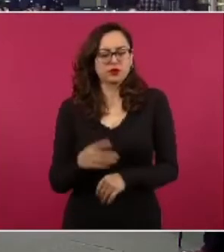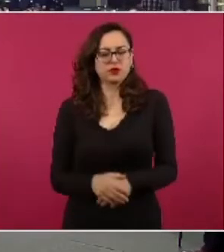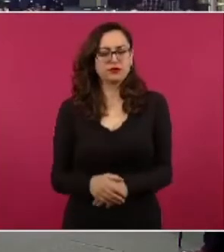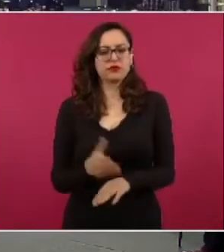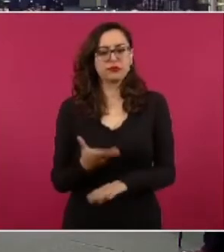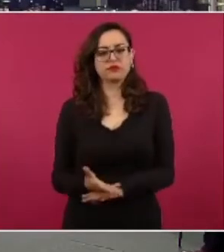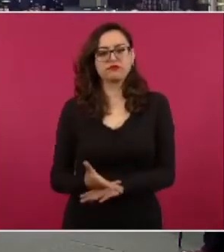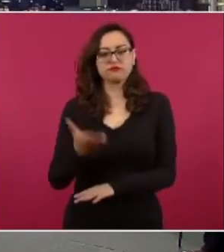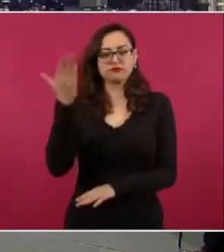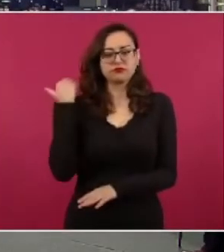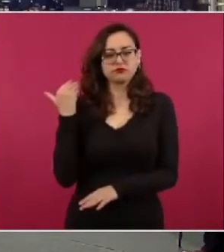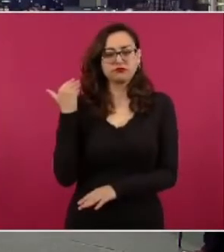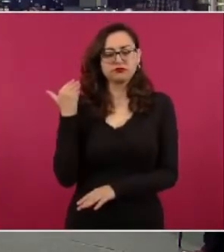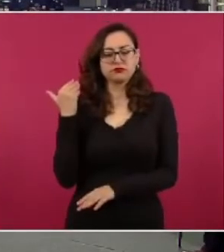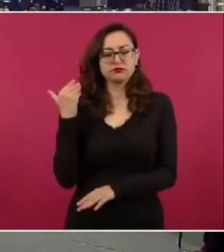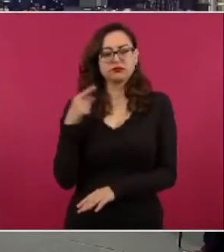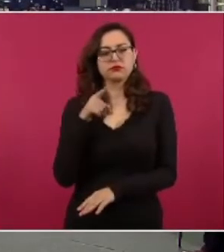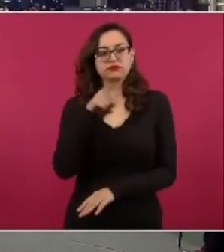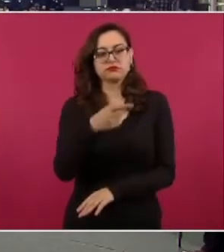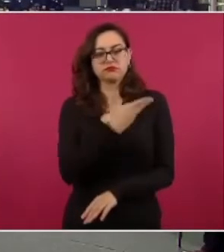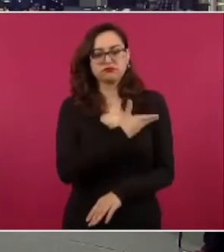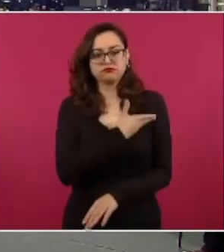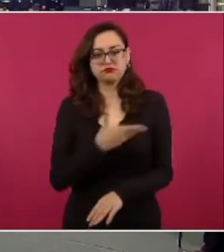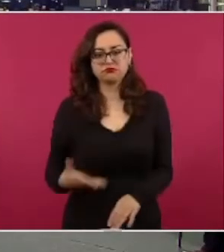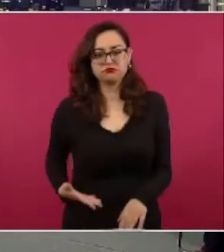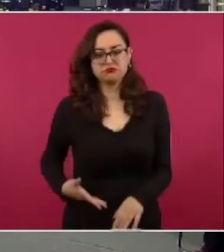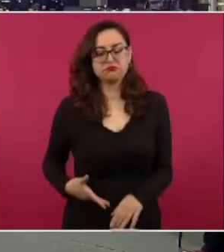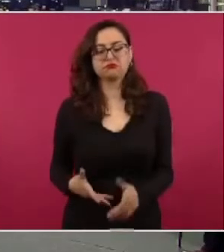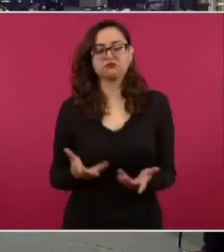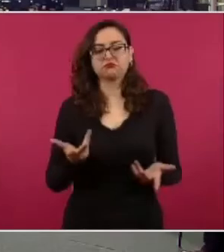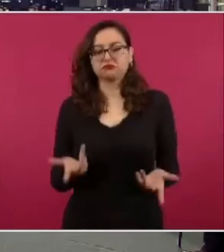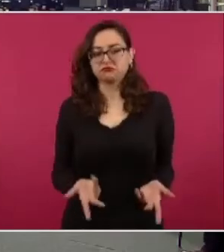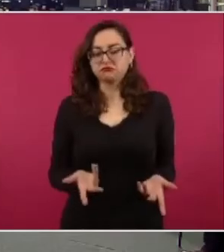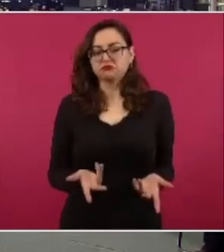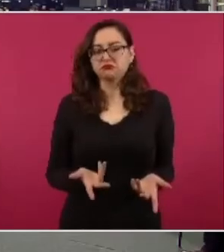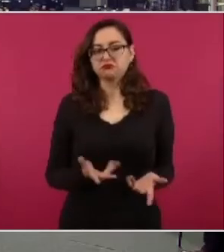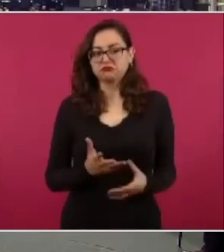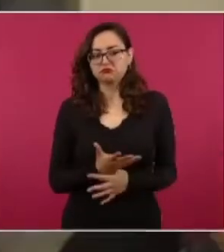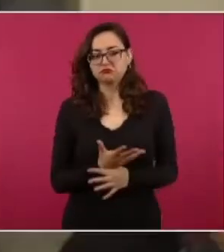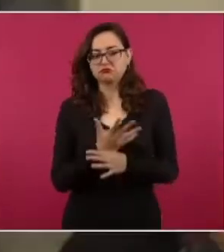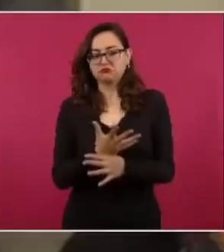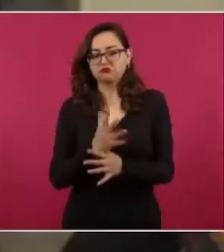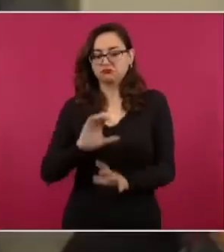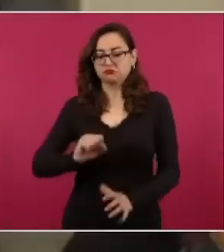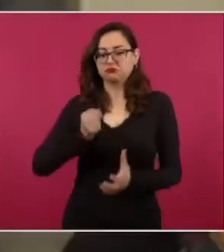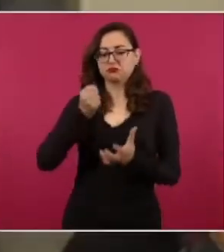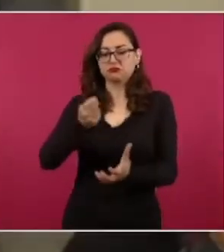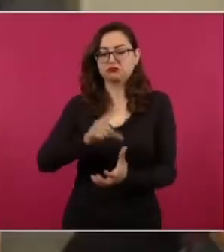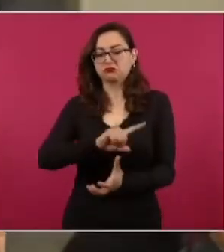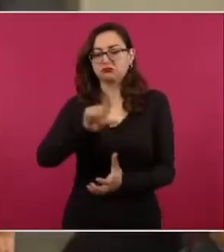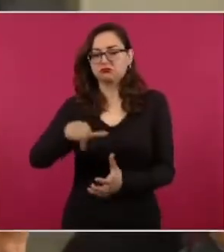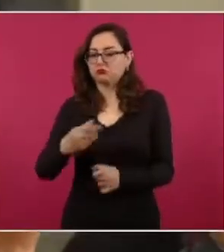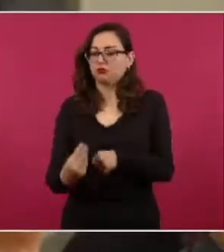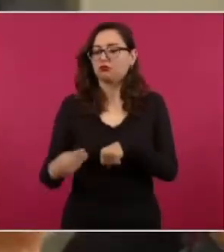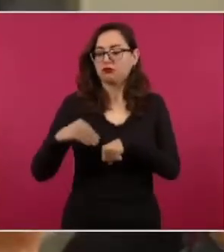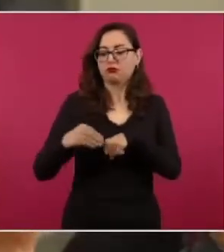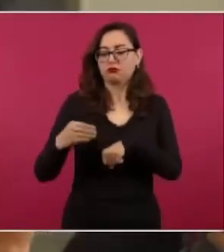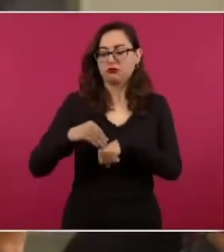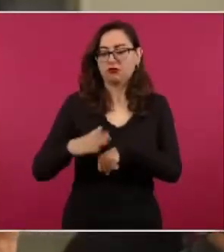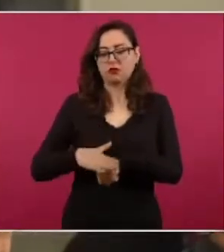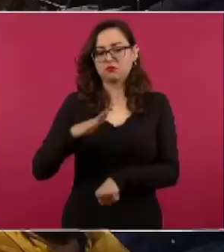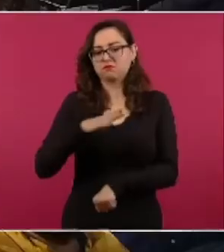presidente electo, pues prometió que se prohibiría por ley el aumento excesivo de las